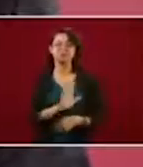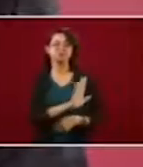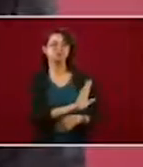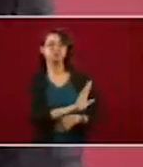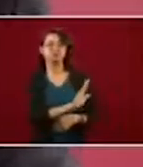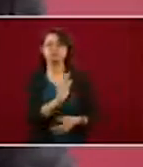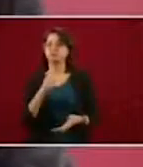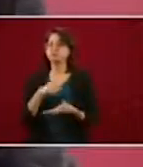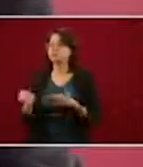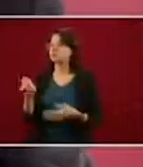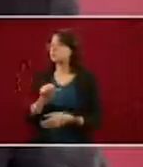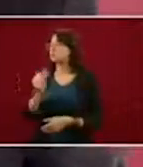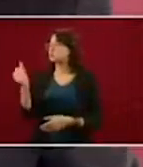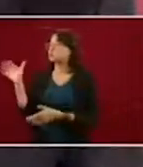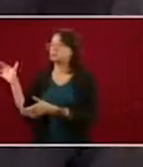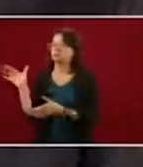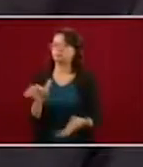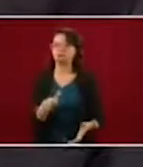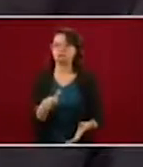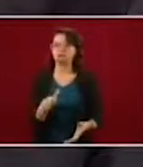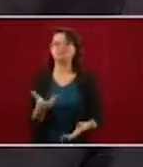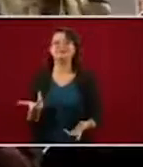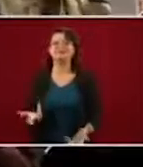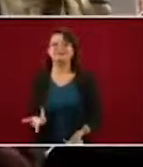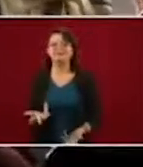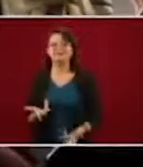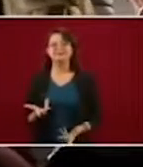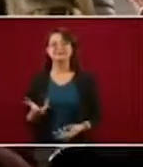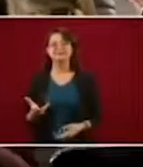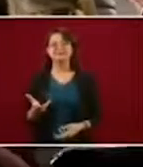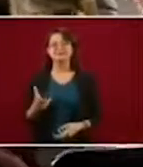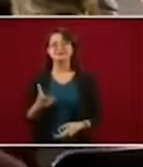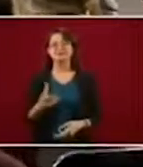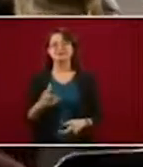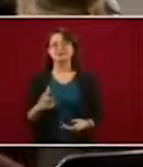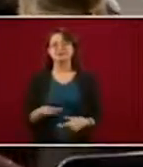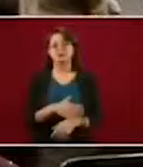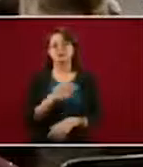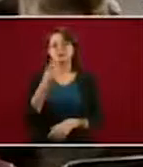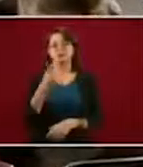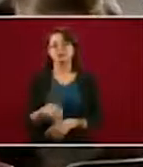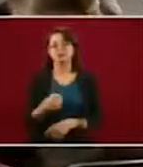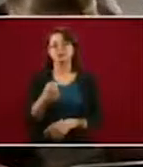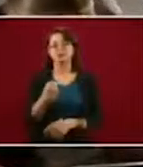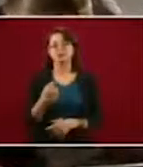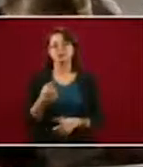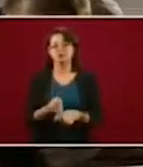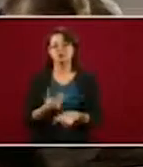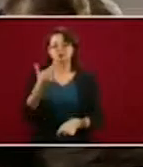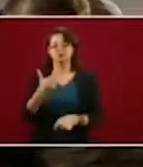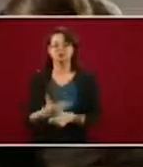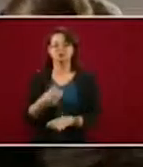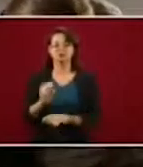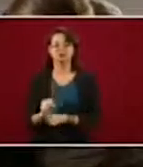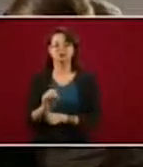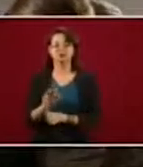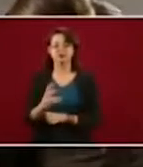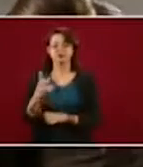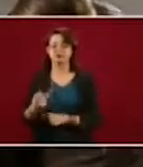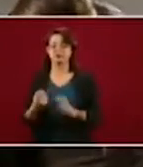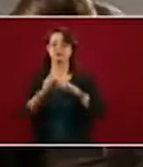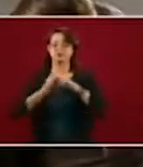por eso la secretaria de la función pública va a abrir una